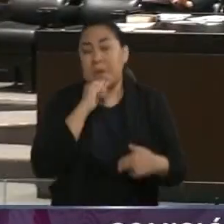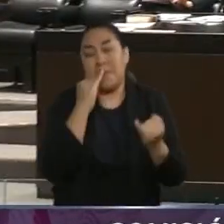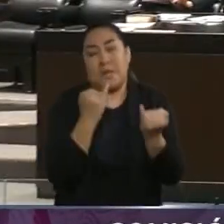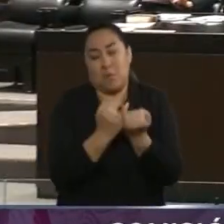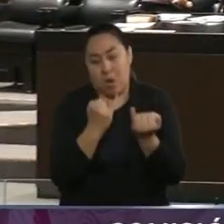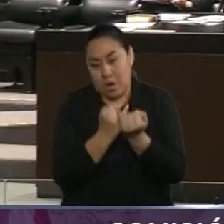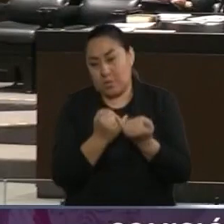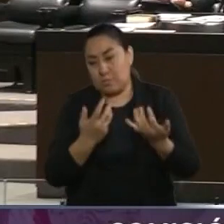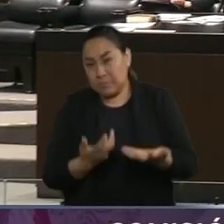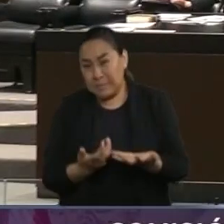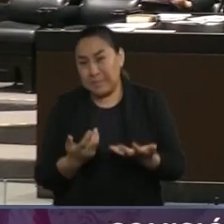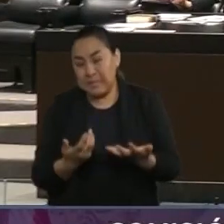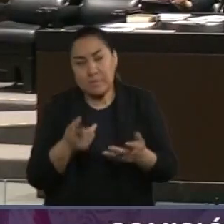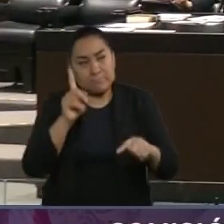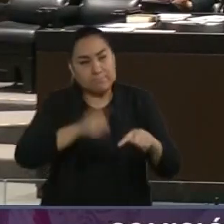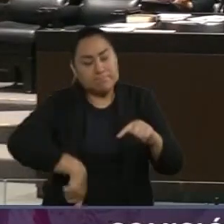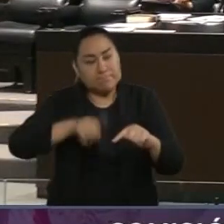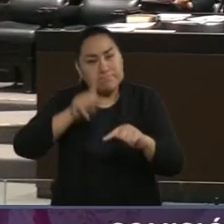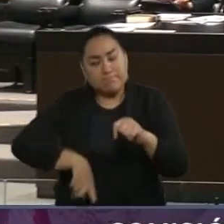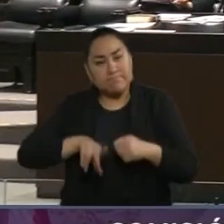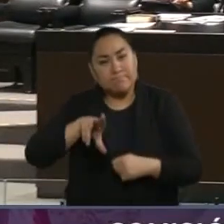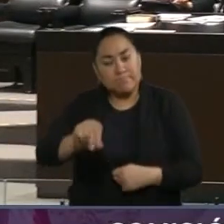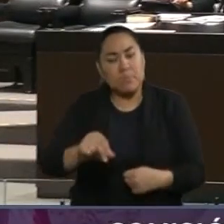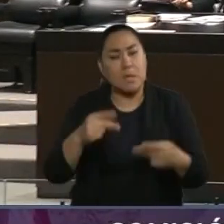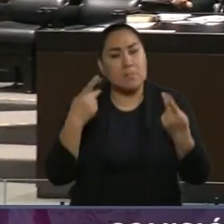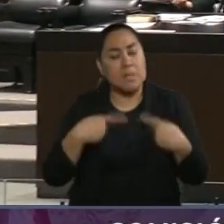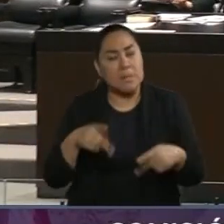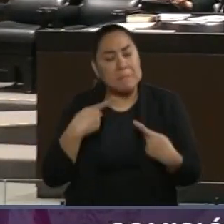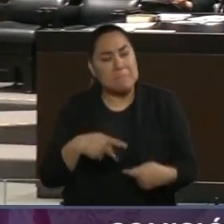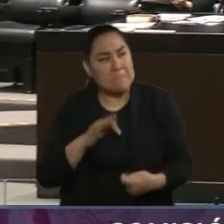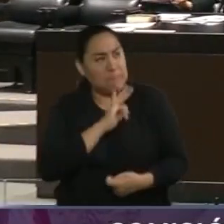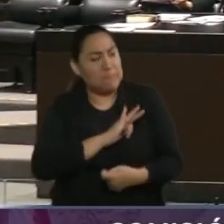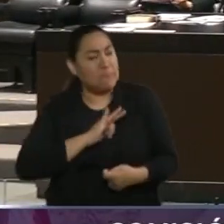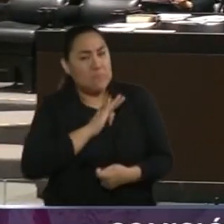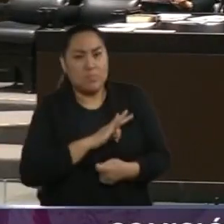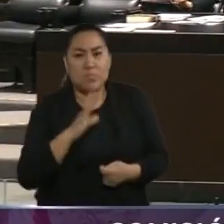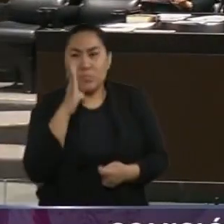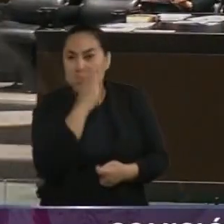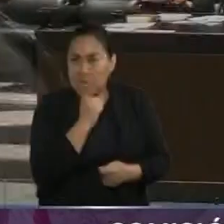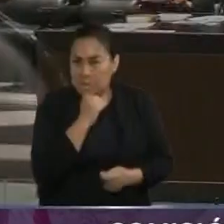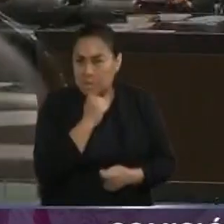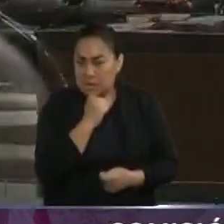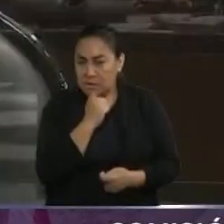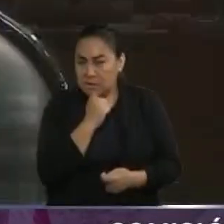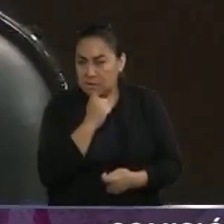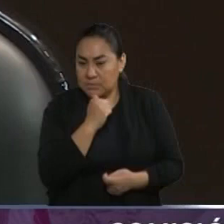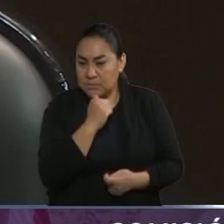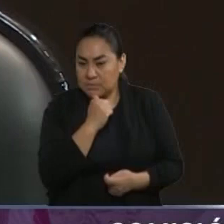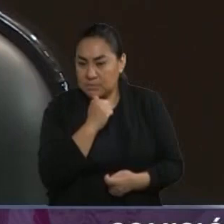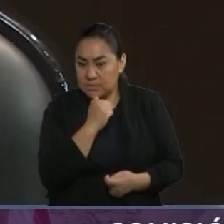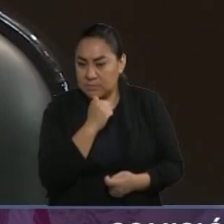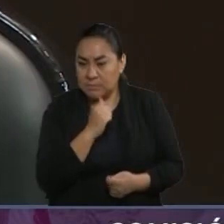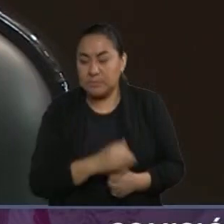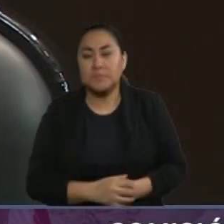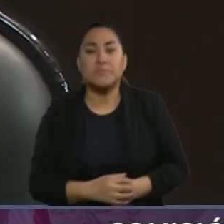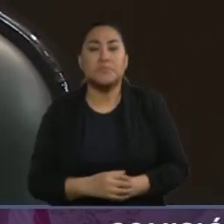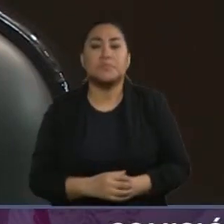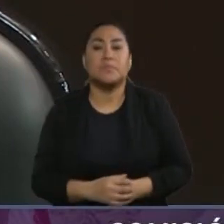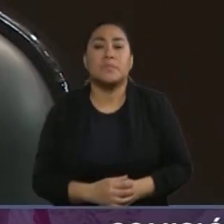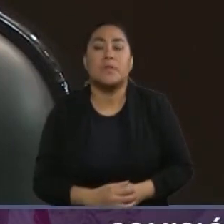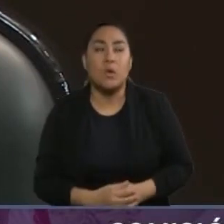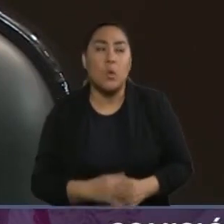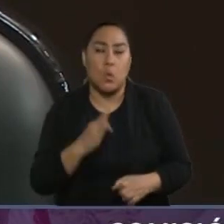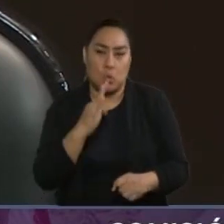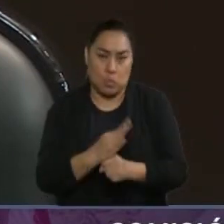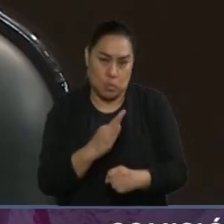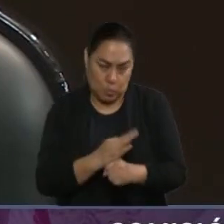ser feliz para que pueda tener acceso a su derecho a la felicidad quisiera enunciar